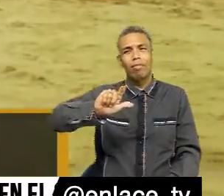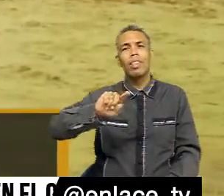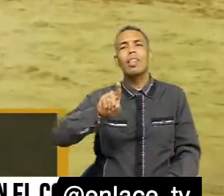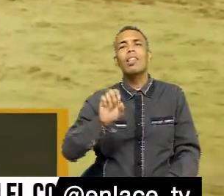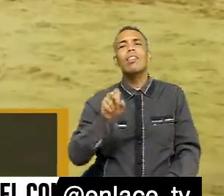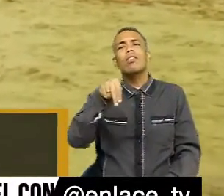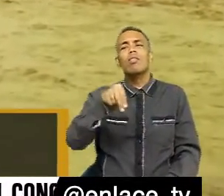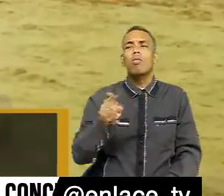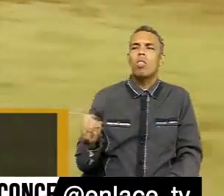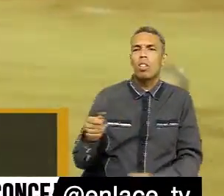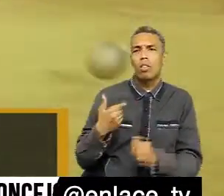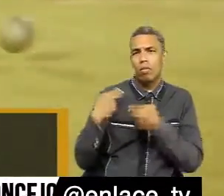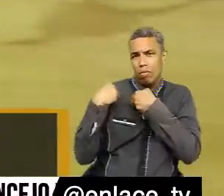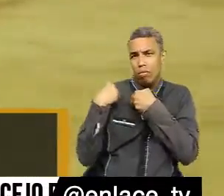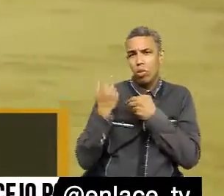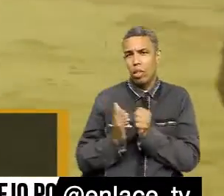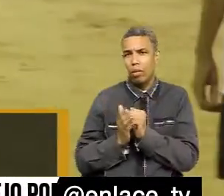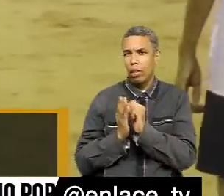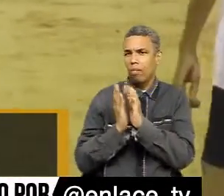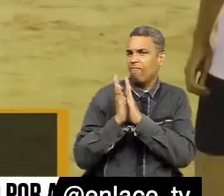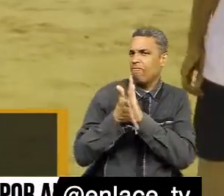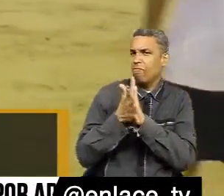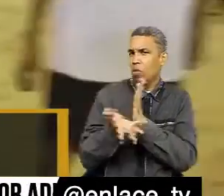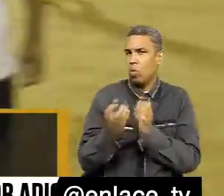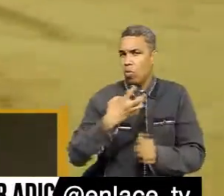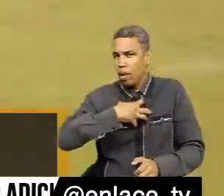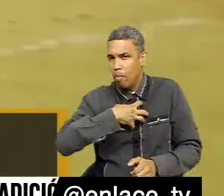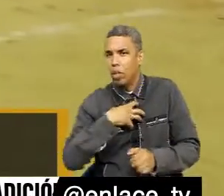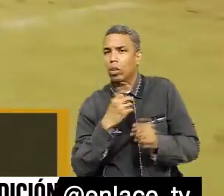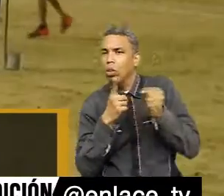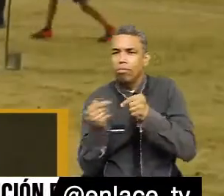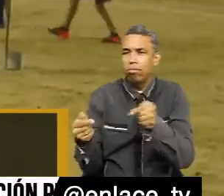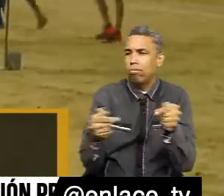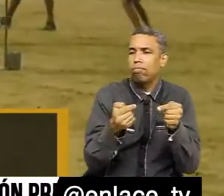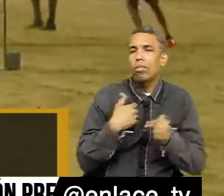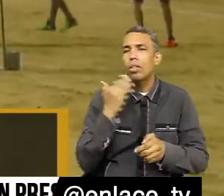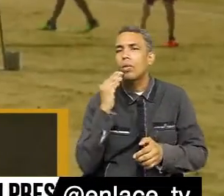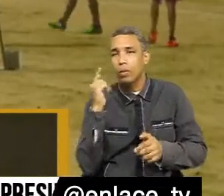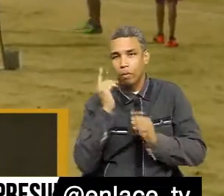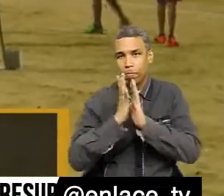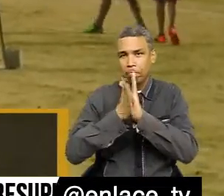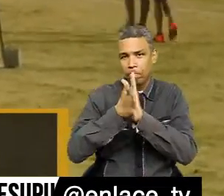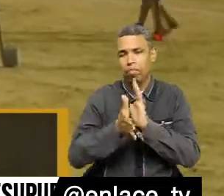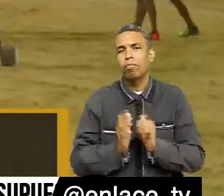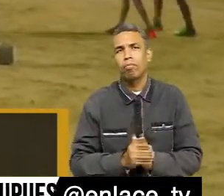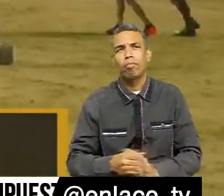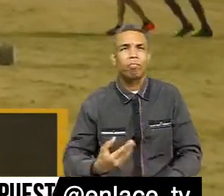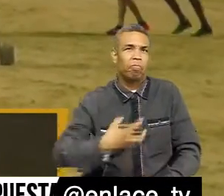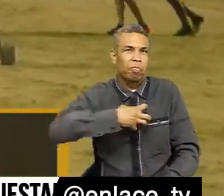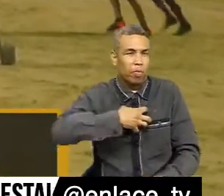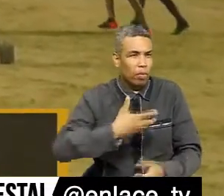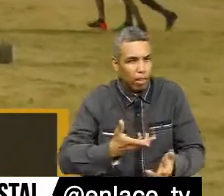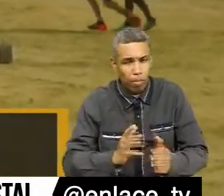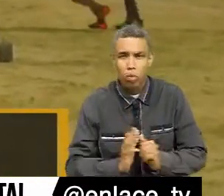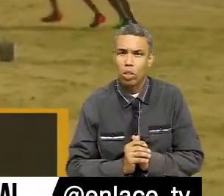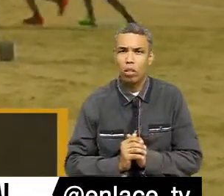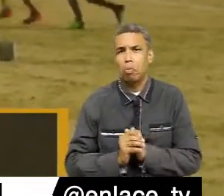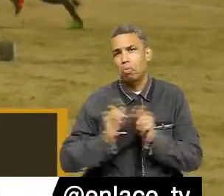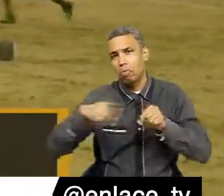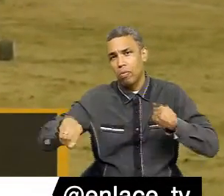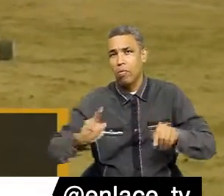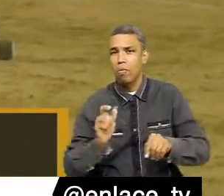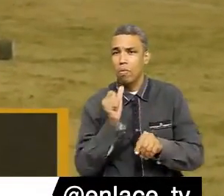son los torneos en los que se han destacado. La participación en los Juegos Municipales, también hemos tenido participaciones en campeonatos privados